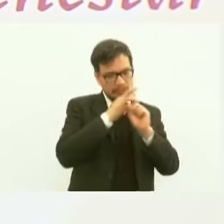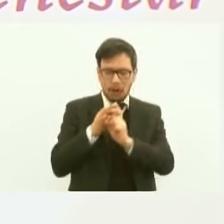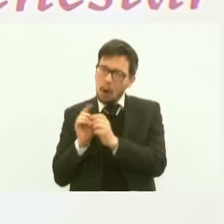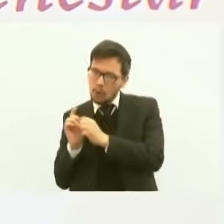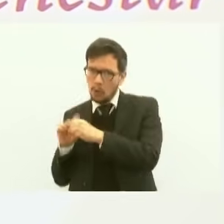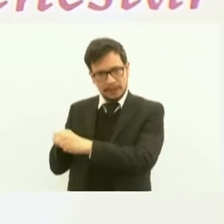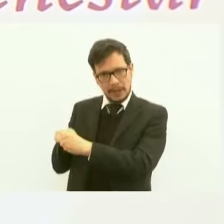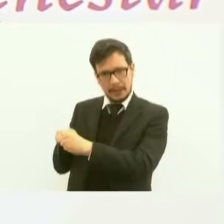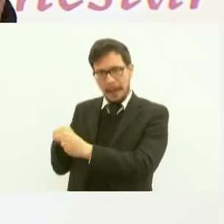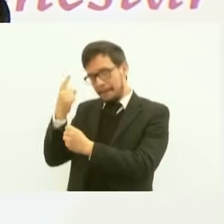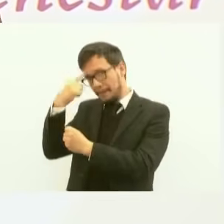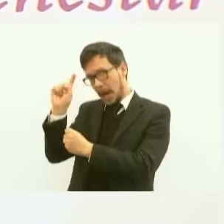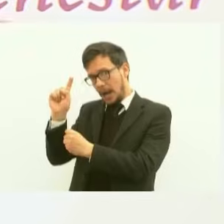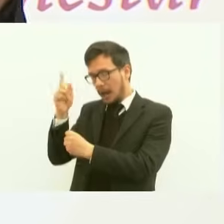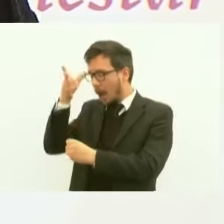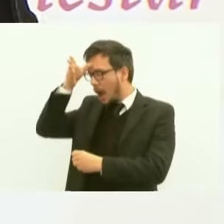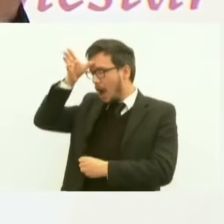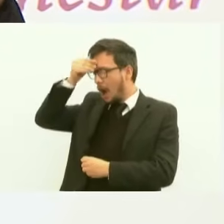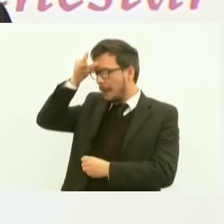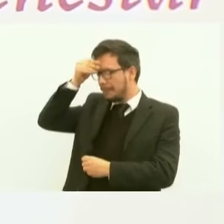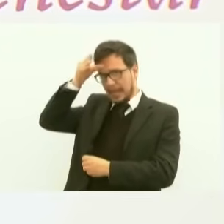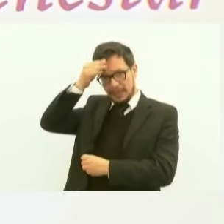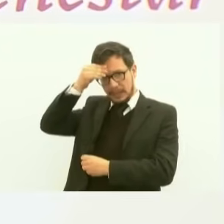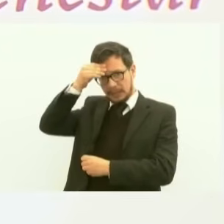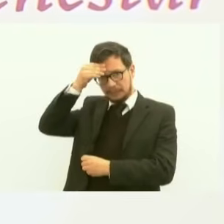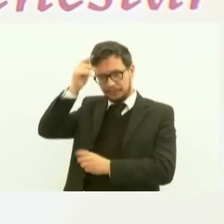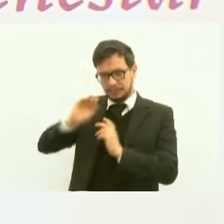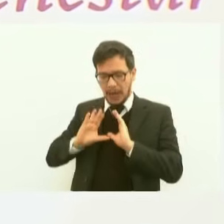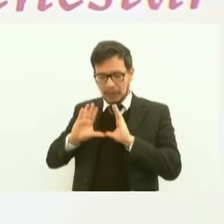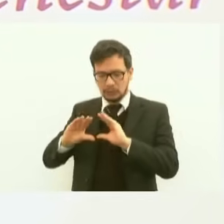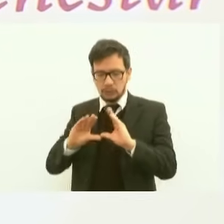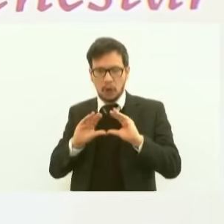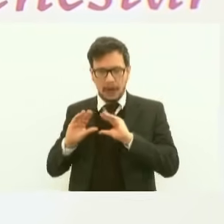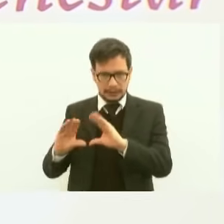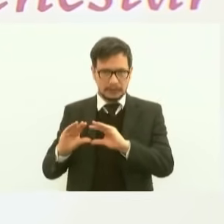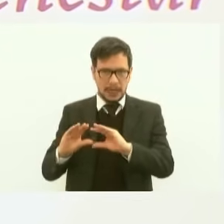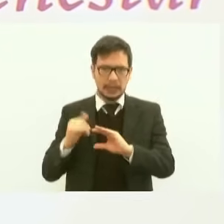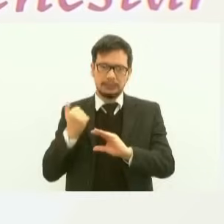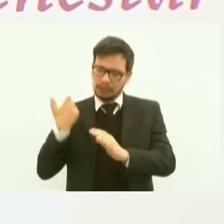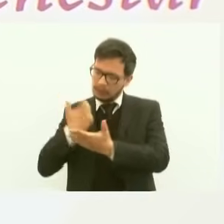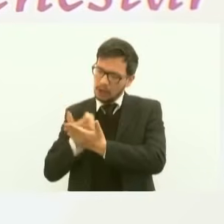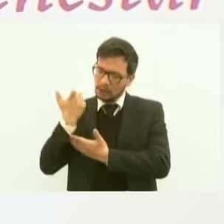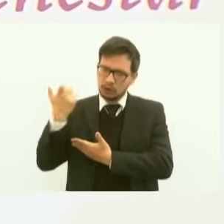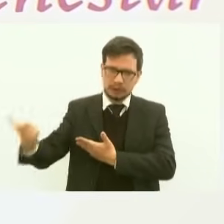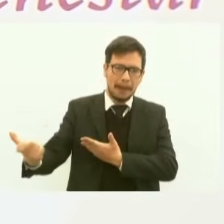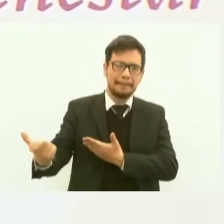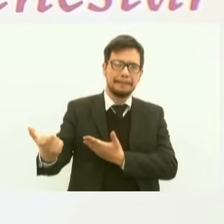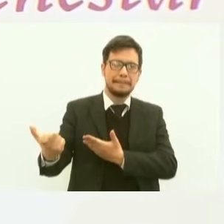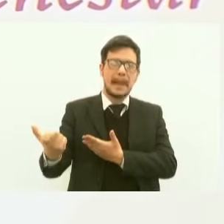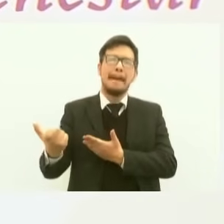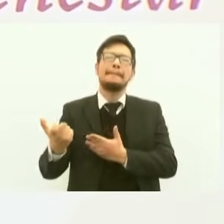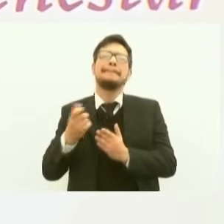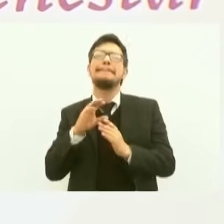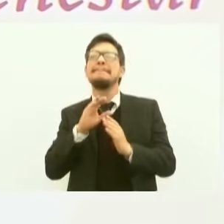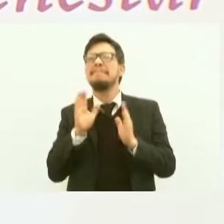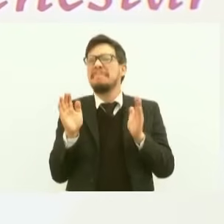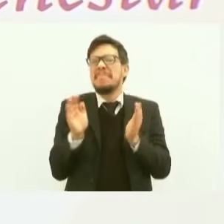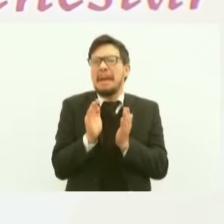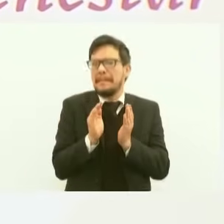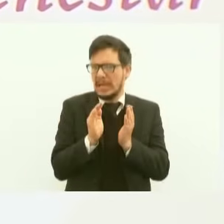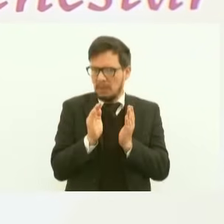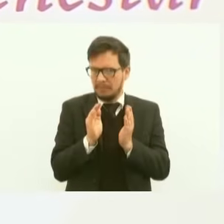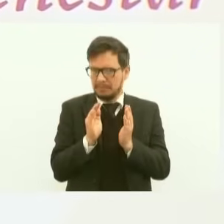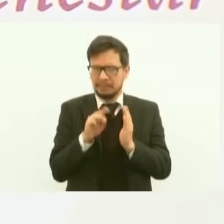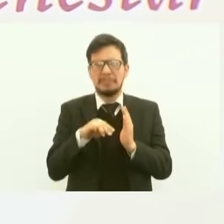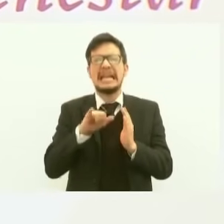aprendiz y se le otorga un salario mínimo durante